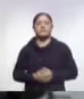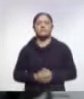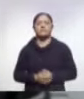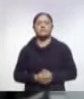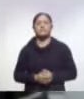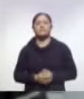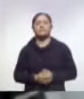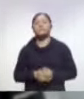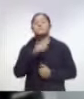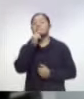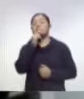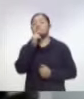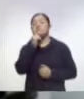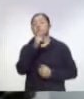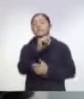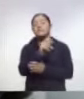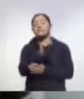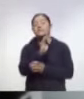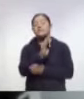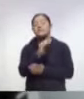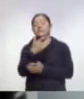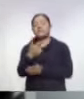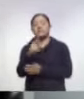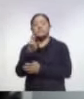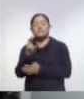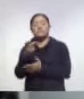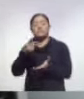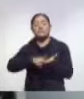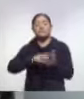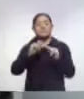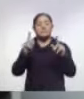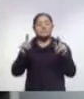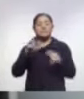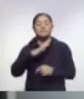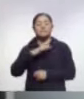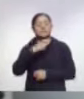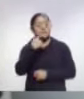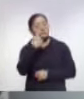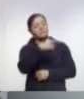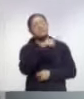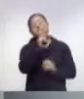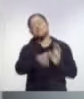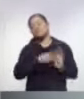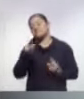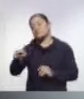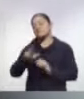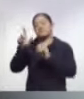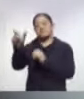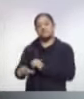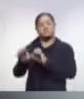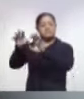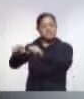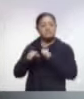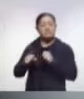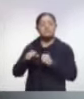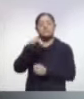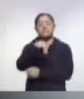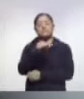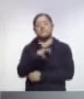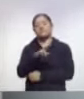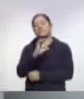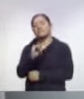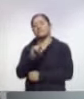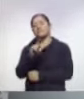La Policía Federal Ministerial de la Fiscalía General de la República en Tlaxcala cumplimentó una orden de reaprehensión contra una persona en Naucalpan, Estado de México.